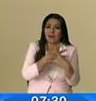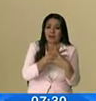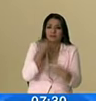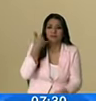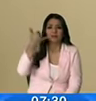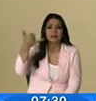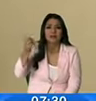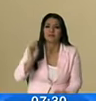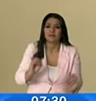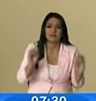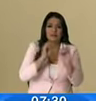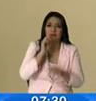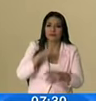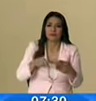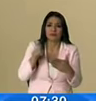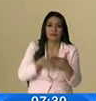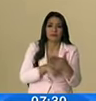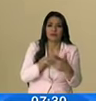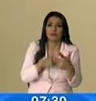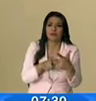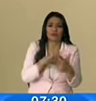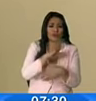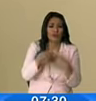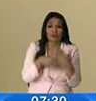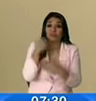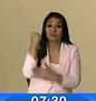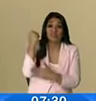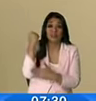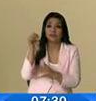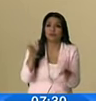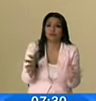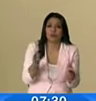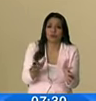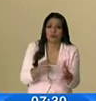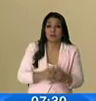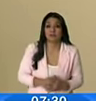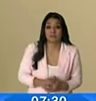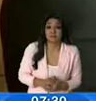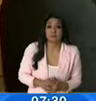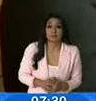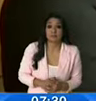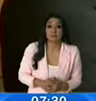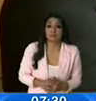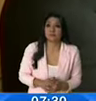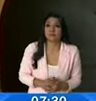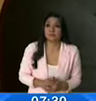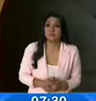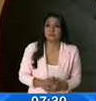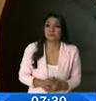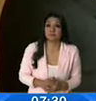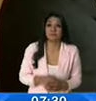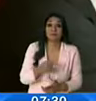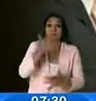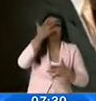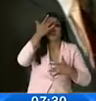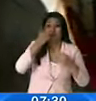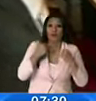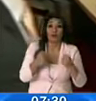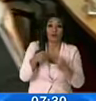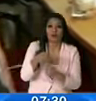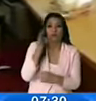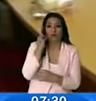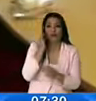llamar por teléfono, se la privó de todo derecho más elemental. Debido a su enfermedad